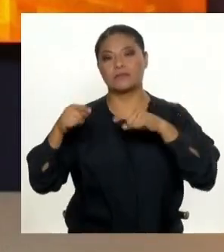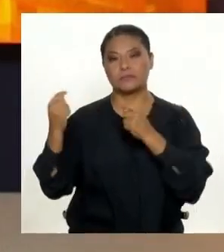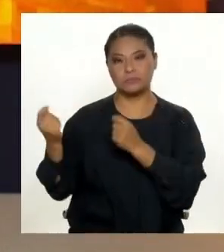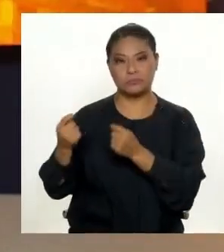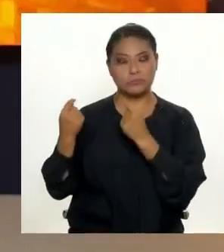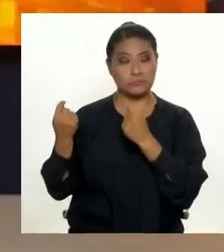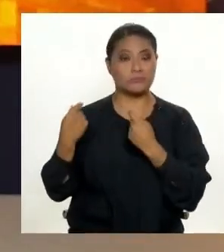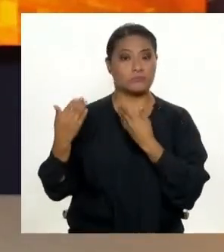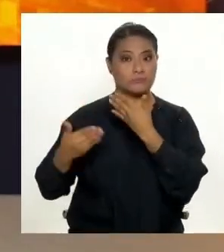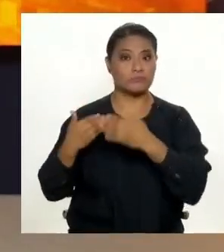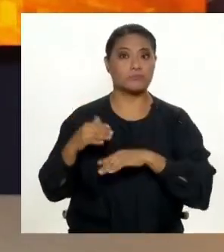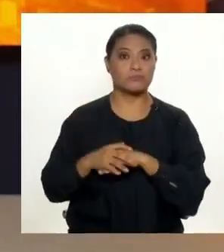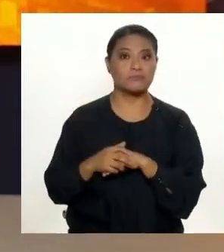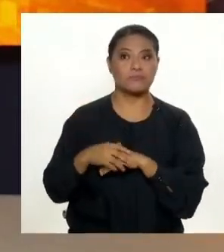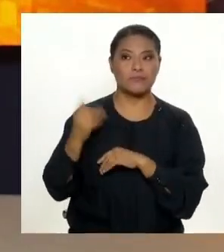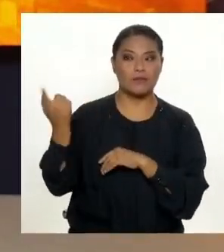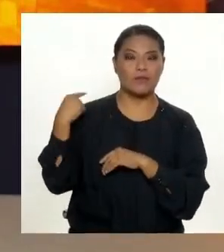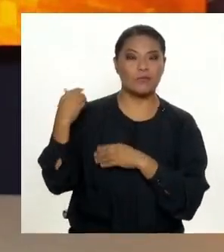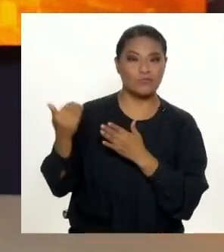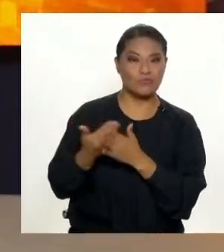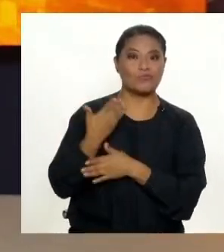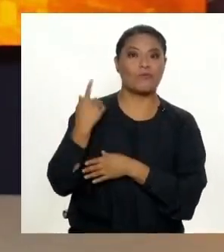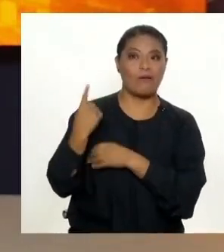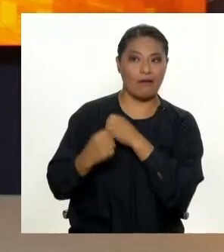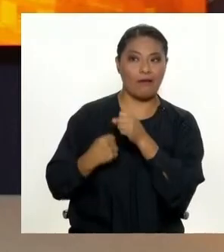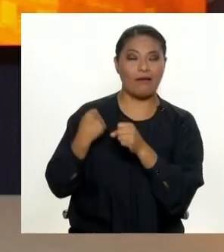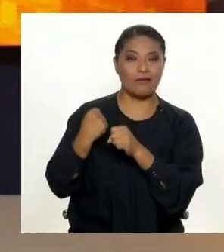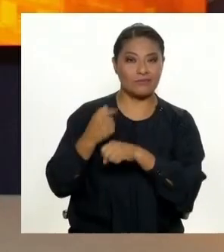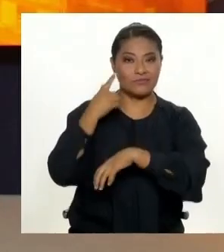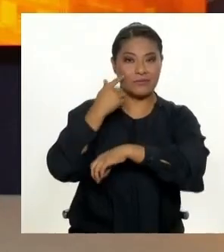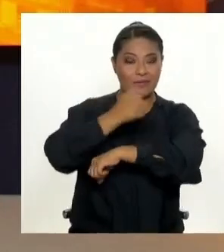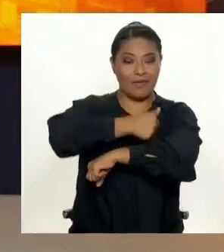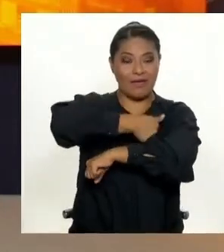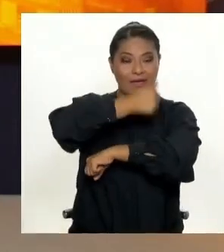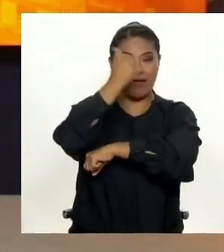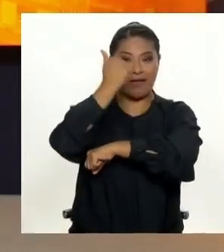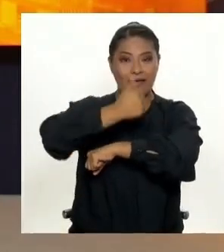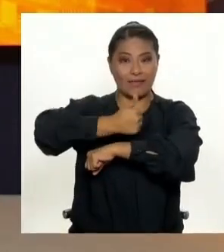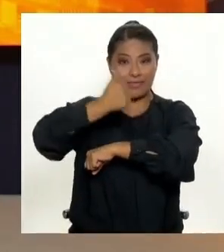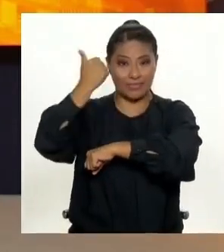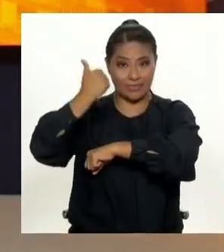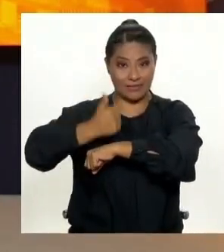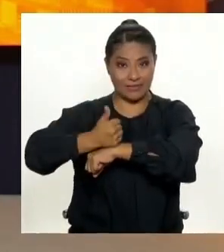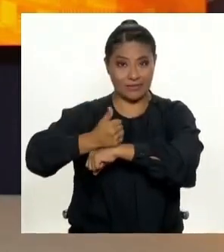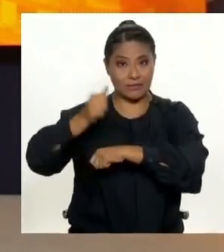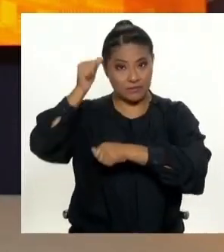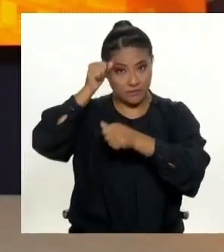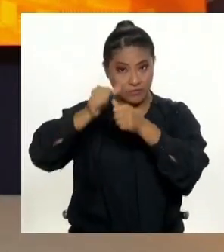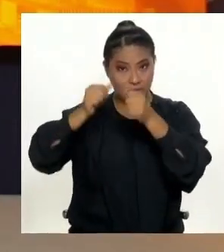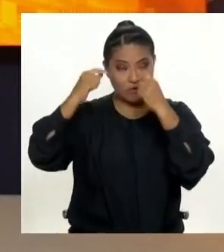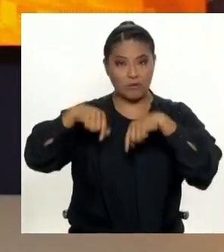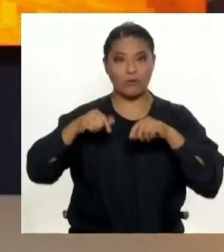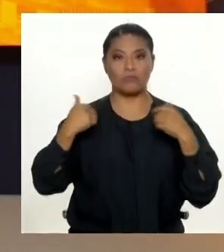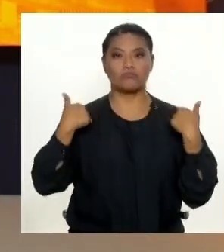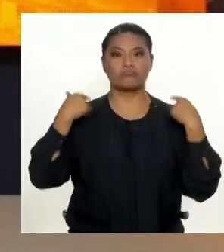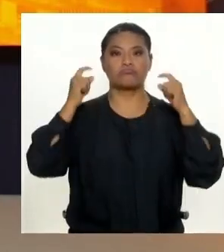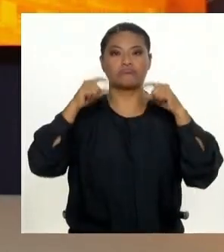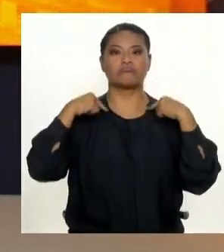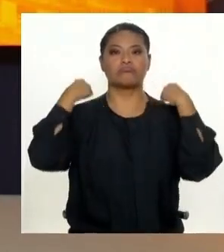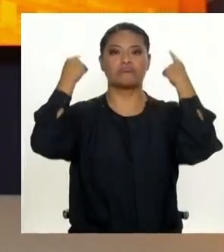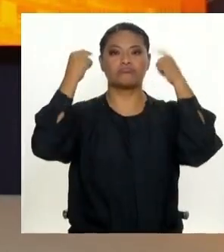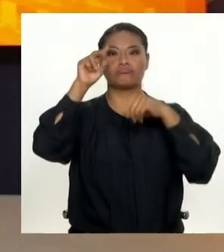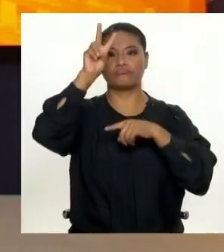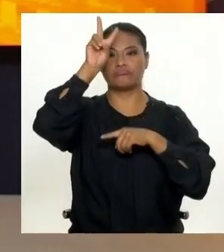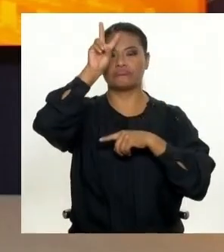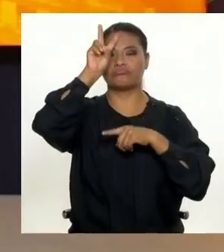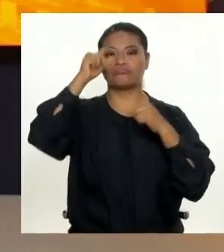de junio, el año nuevo andino, usted sabe que tuvimos a un Inca presente nada más y nada menos que en Nueva